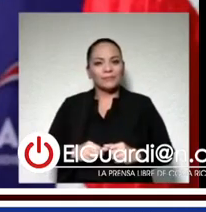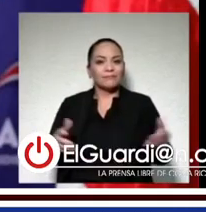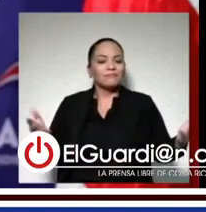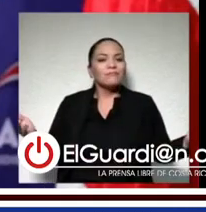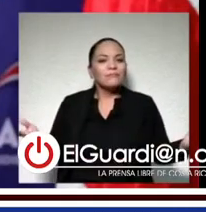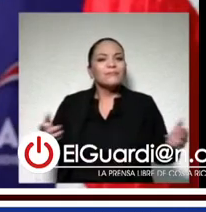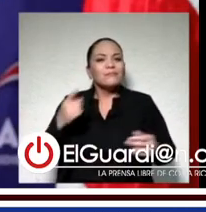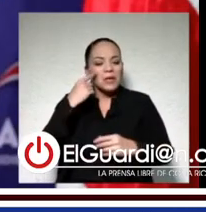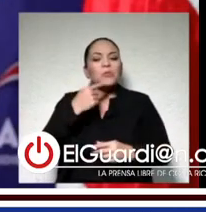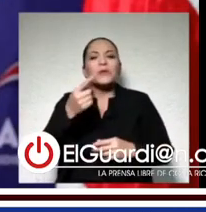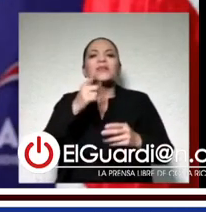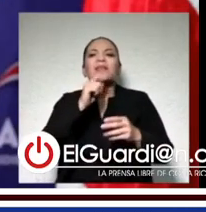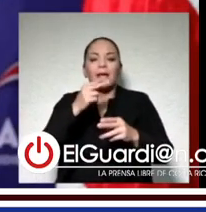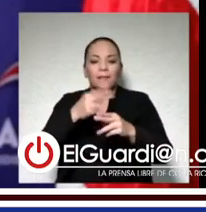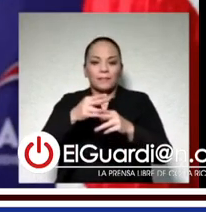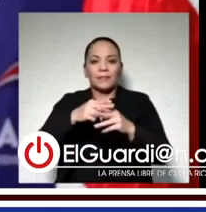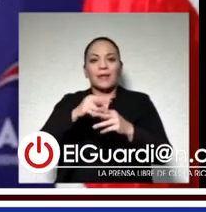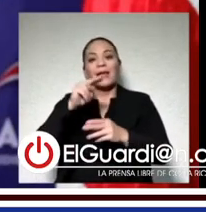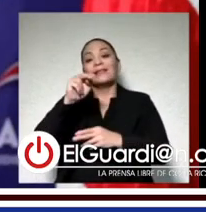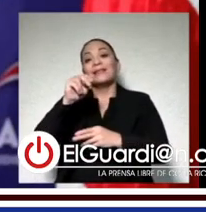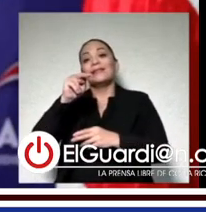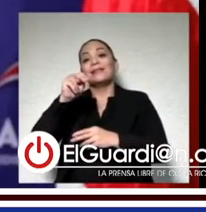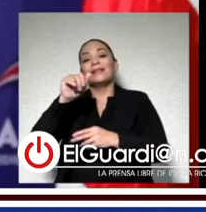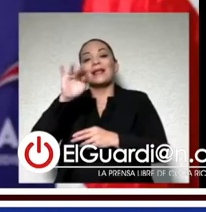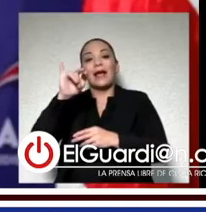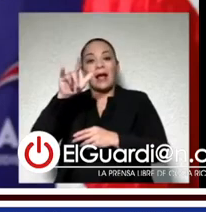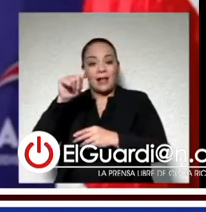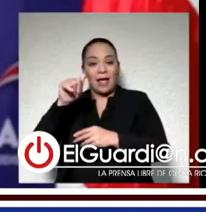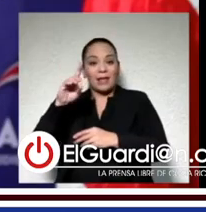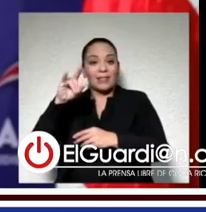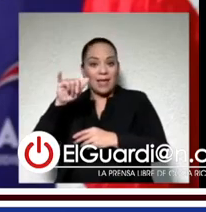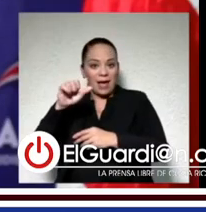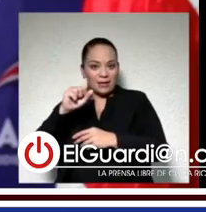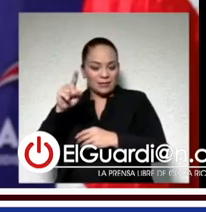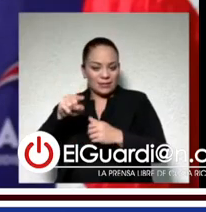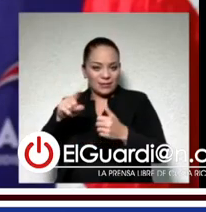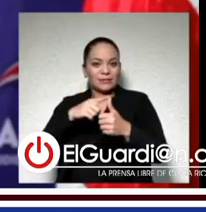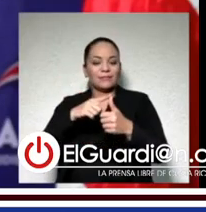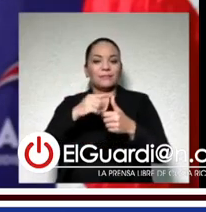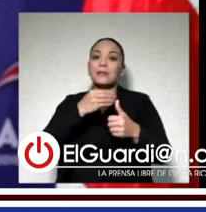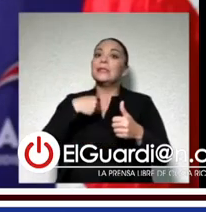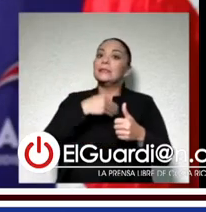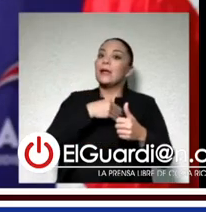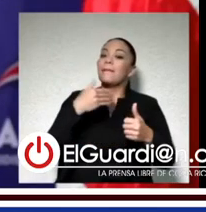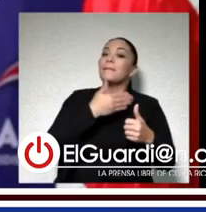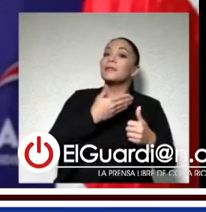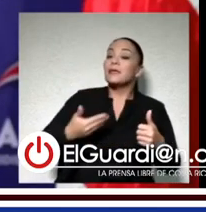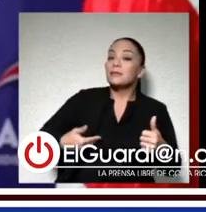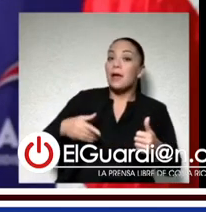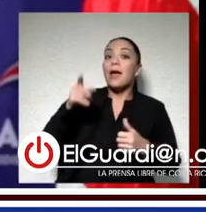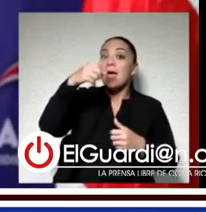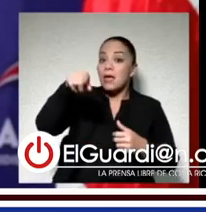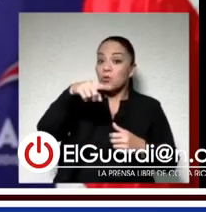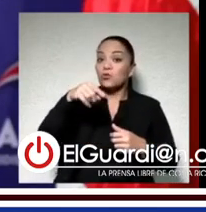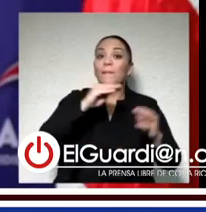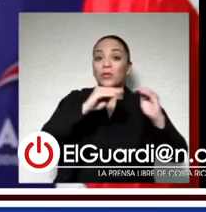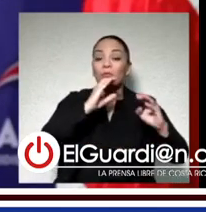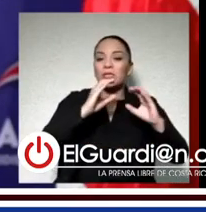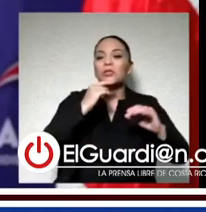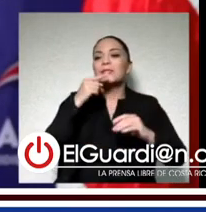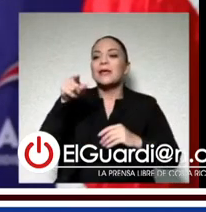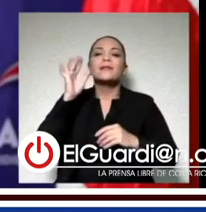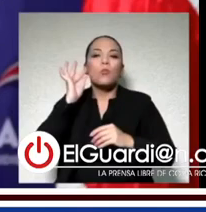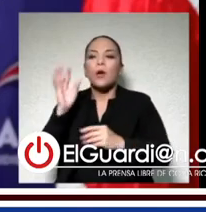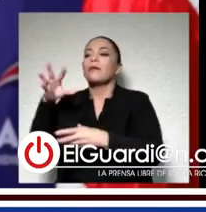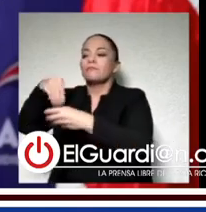se los voy a decir yo ahora aquí. Natalia Díaz, ministra de la Presidencia, Uy, que esté en el Comité de Comunicación.